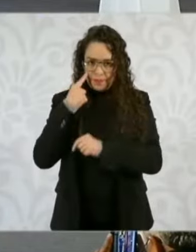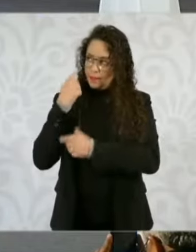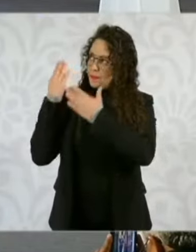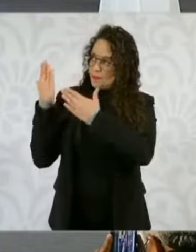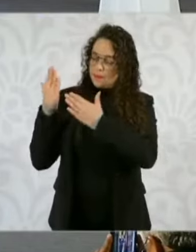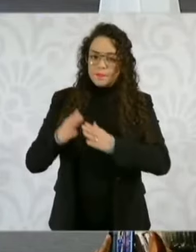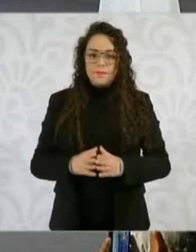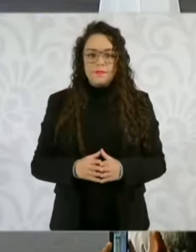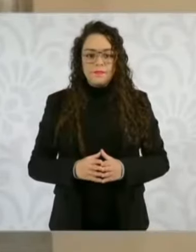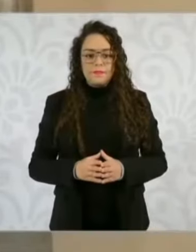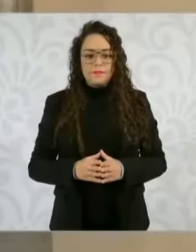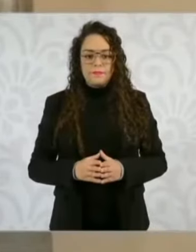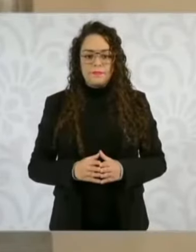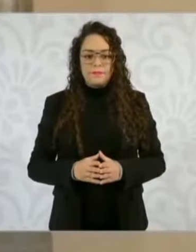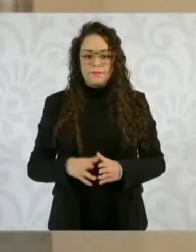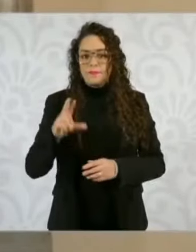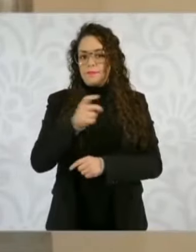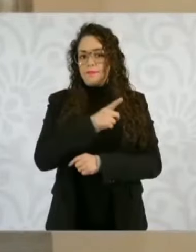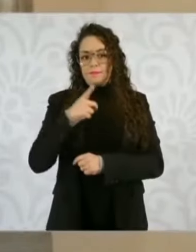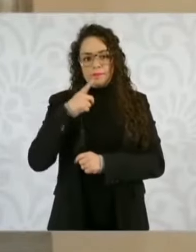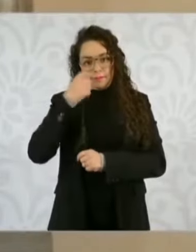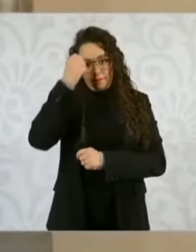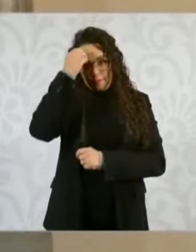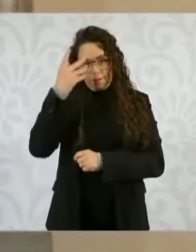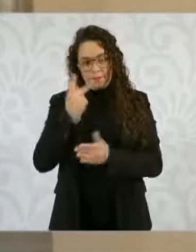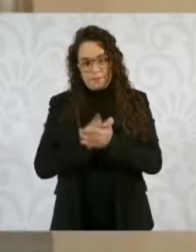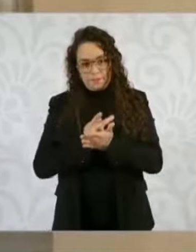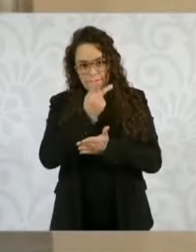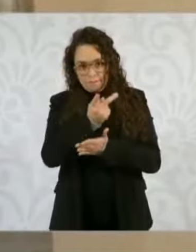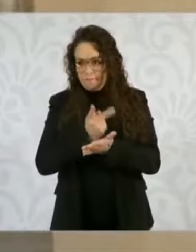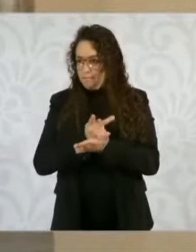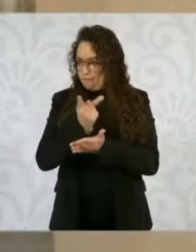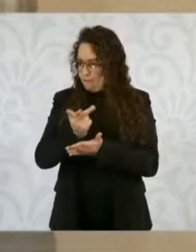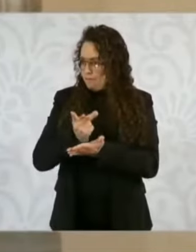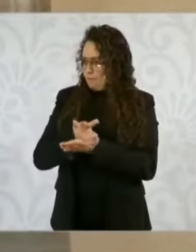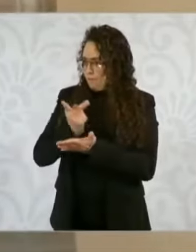No se nos olvide las condecoraciones otorgadas a García Luna.